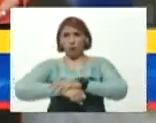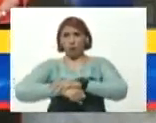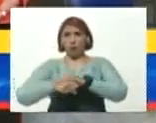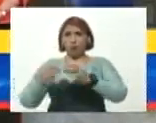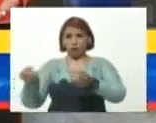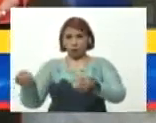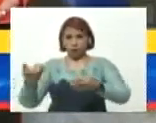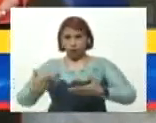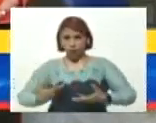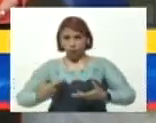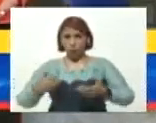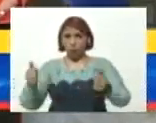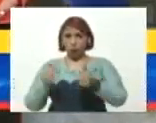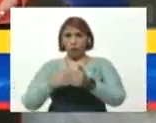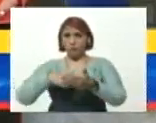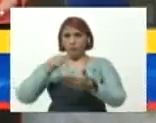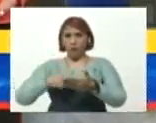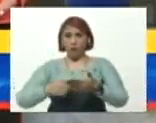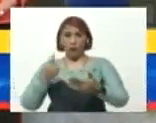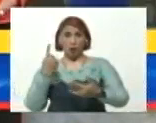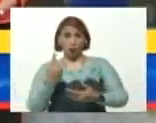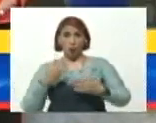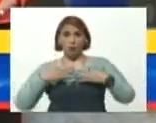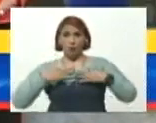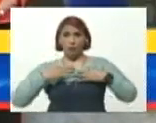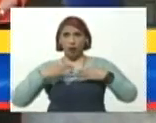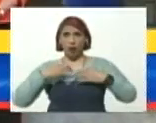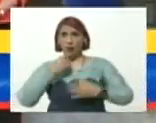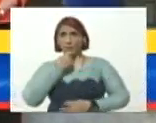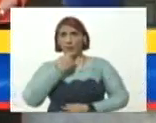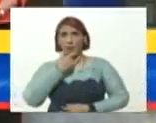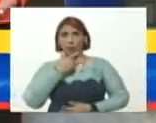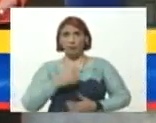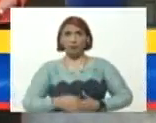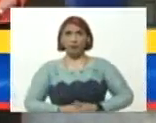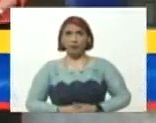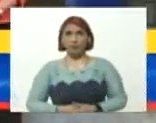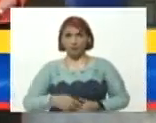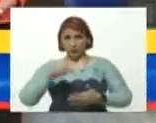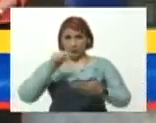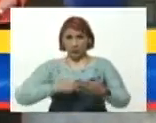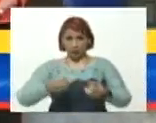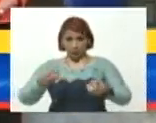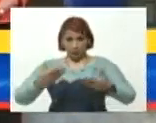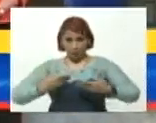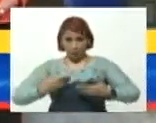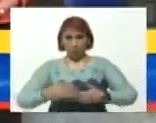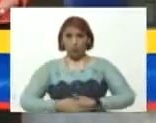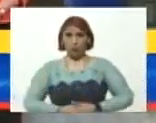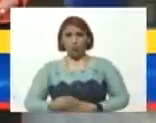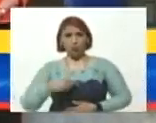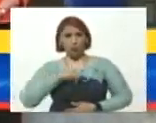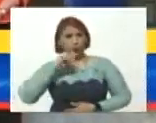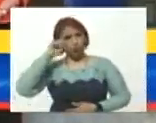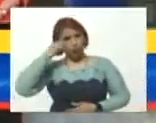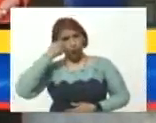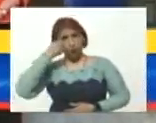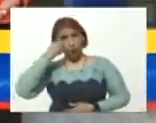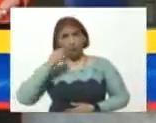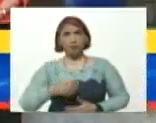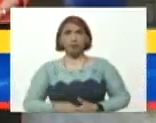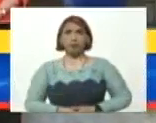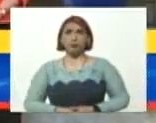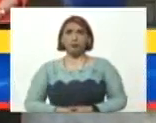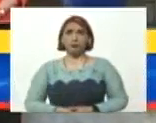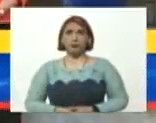con su firma. Una franela hermosa allí que me regaló con su firma. Y lo recordamos. Así que ha